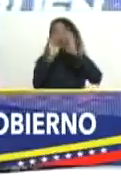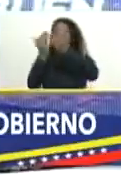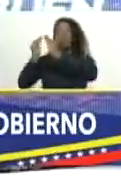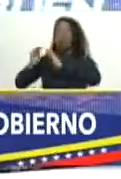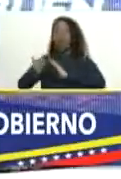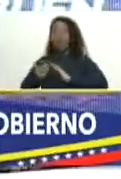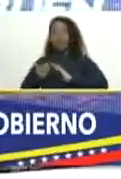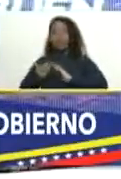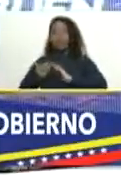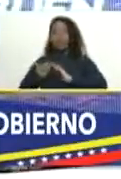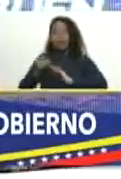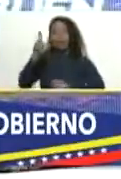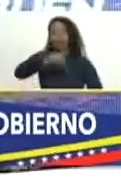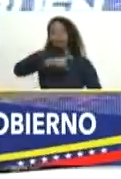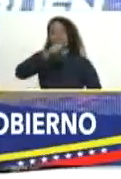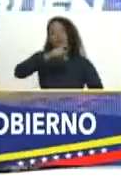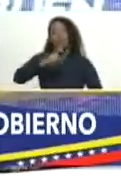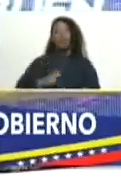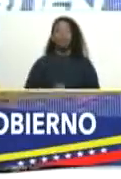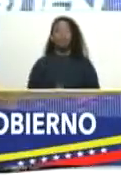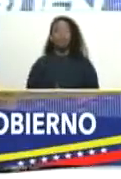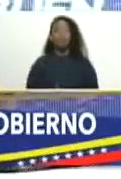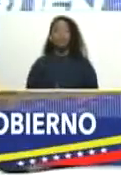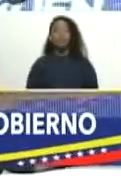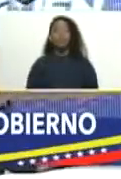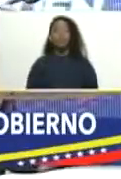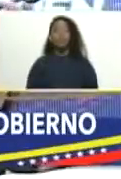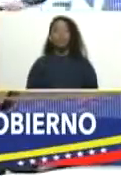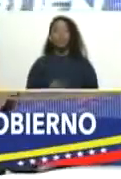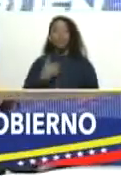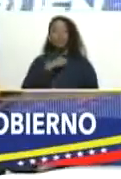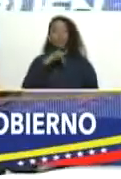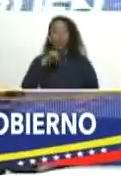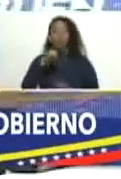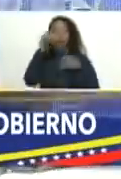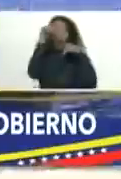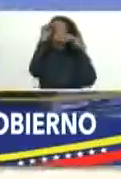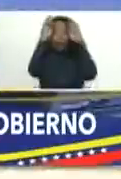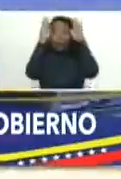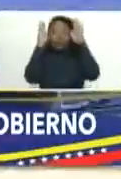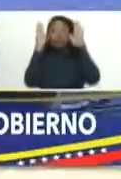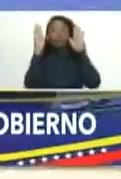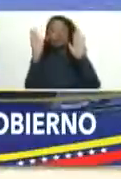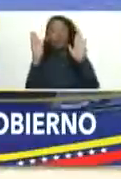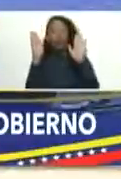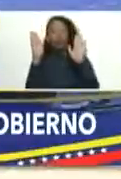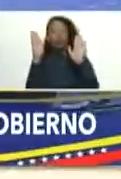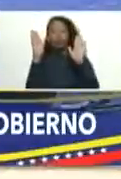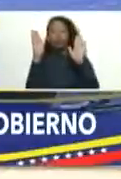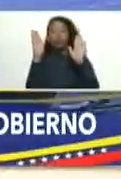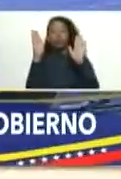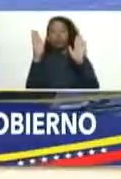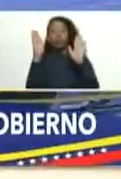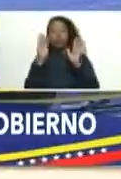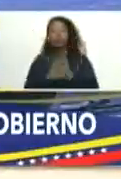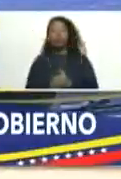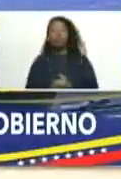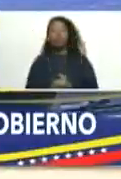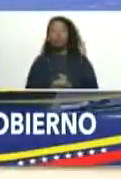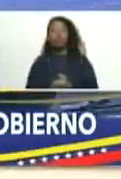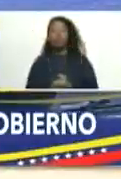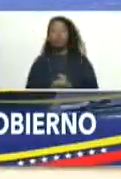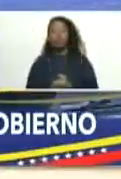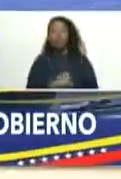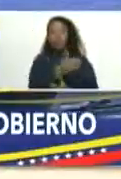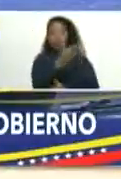las necesidades del ciudadano. Nosotros hemos tenido que aprender, compañeros, compañeras, y ustedes